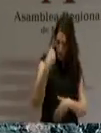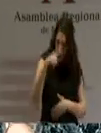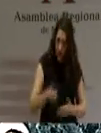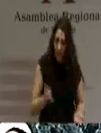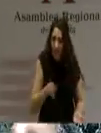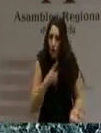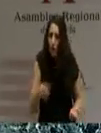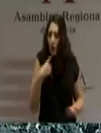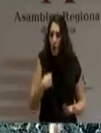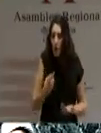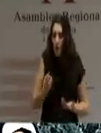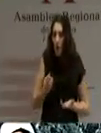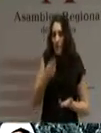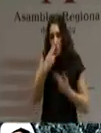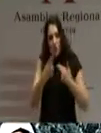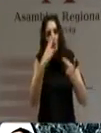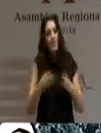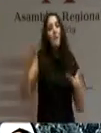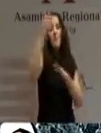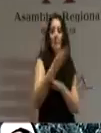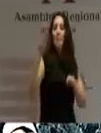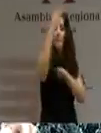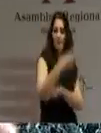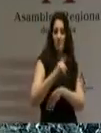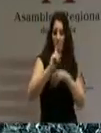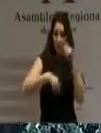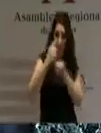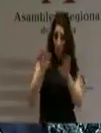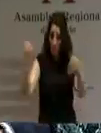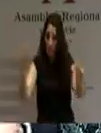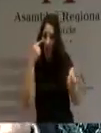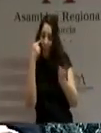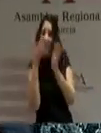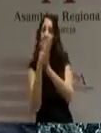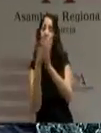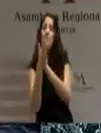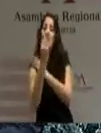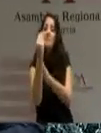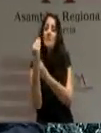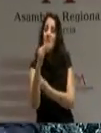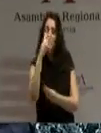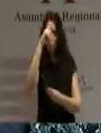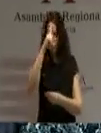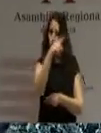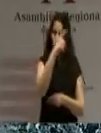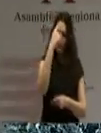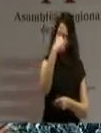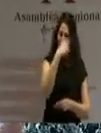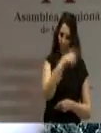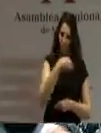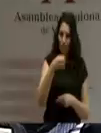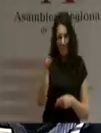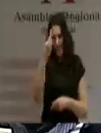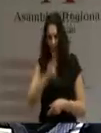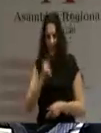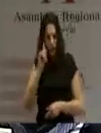que visitemos? Señor Soler, ahora se lo explica usted a la señora García Retegui, porque lo sabe, usted sí lo sabe y ella parece que no